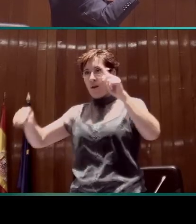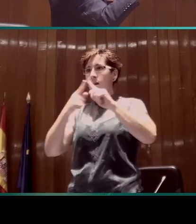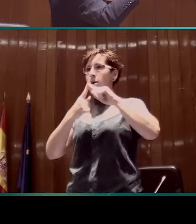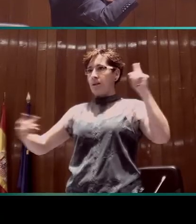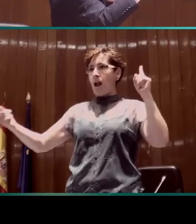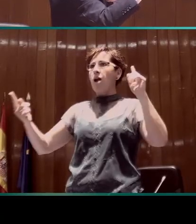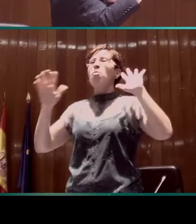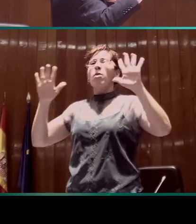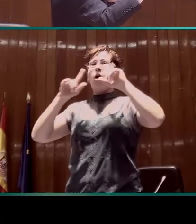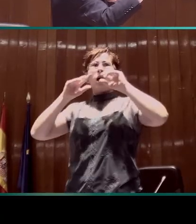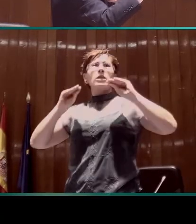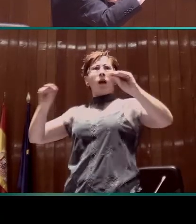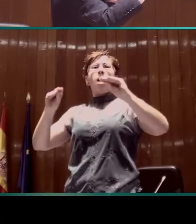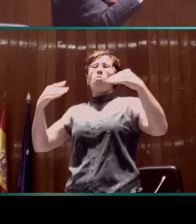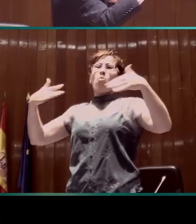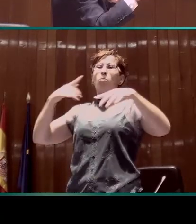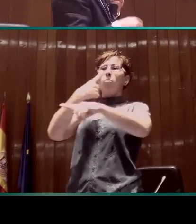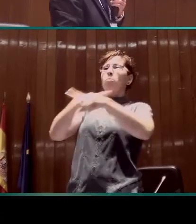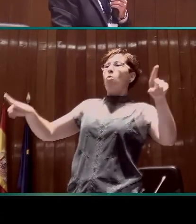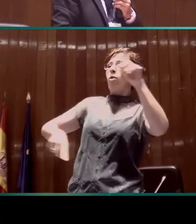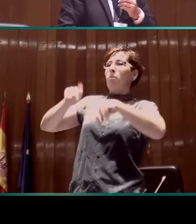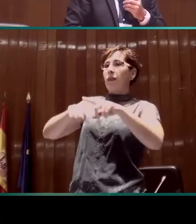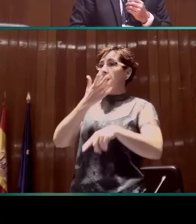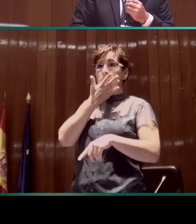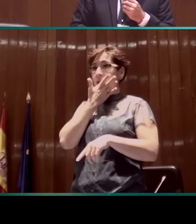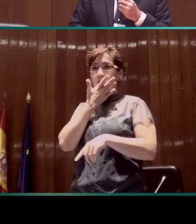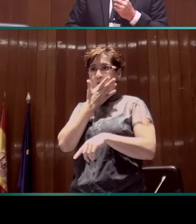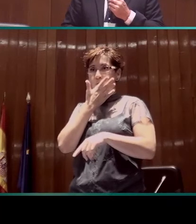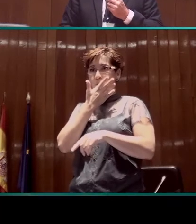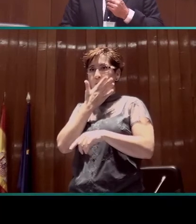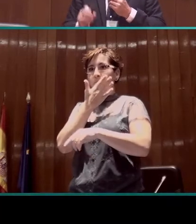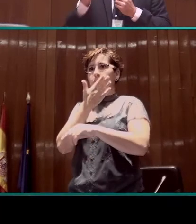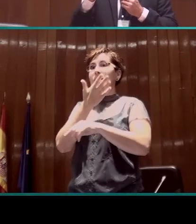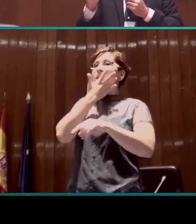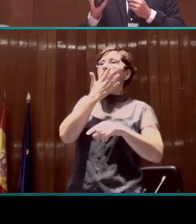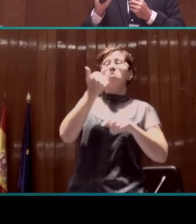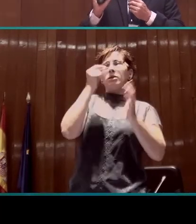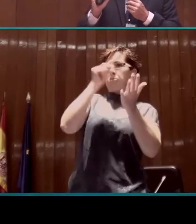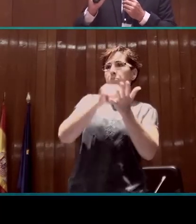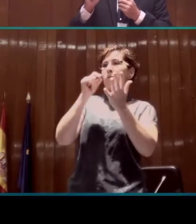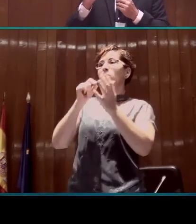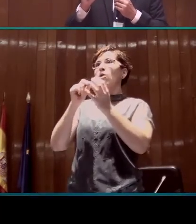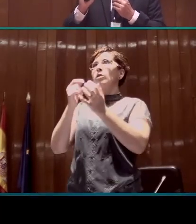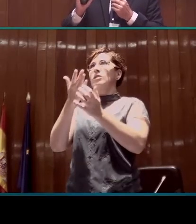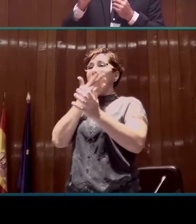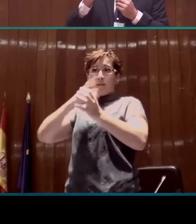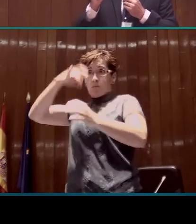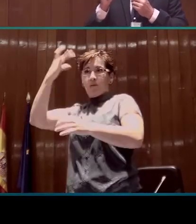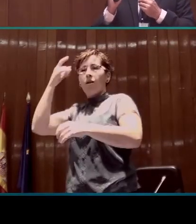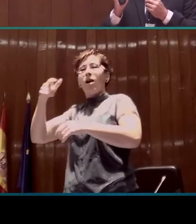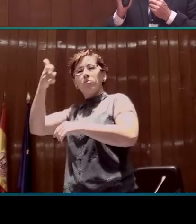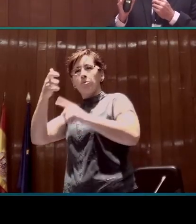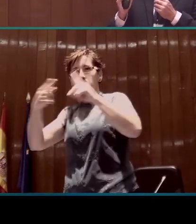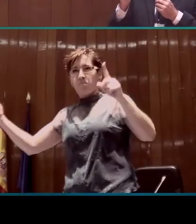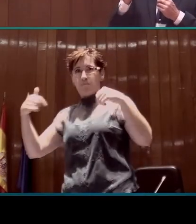apenas en el caso de los signos, aunque sí lo es en el caso de los no signos. Bueno, de nuevo lo que tenemos es, sobre el